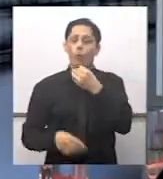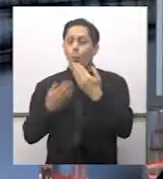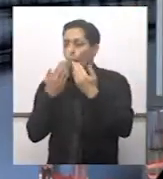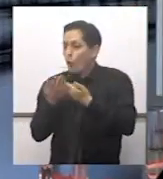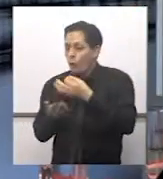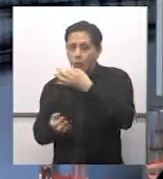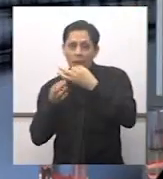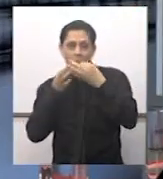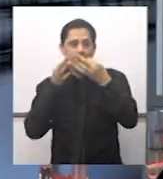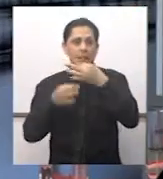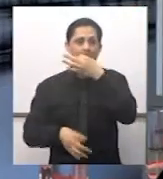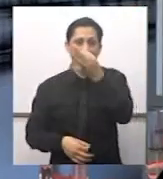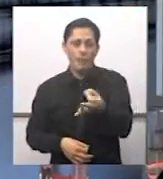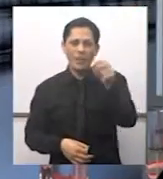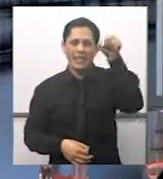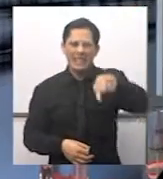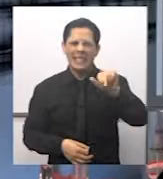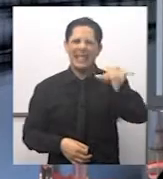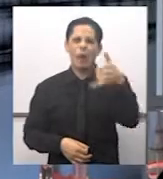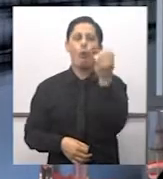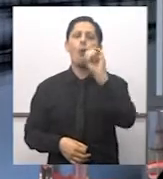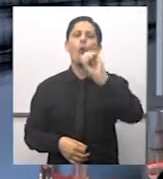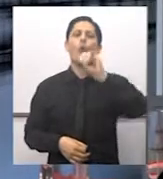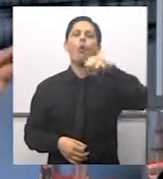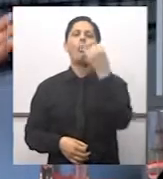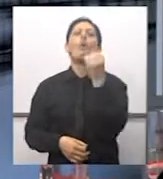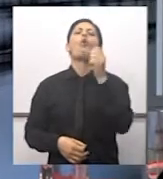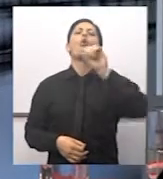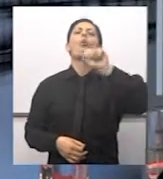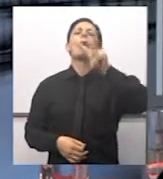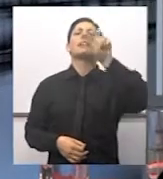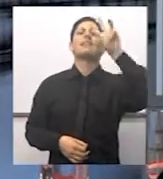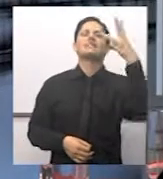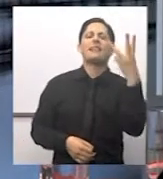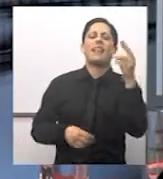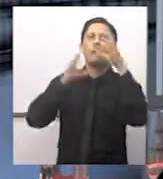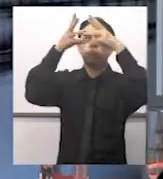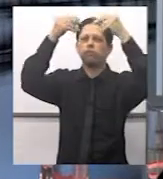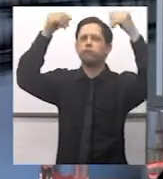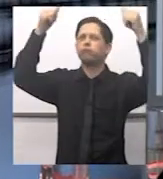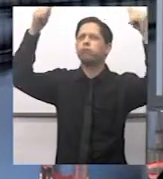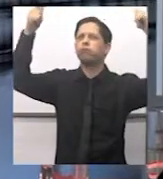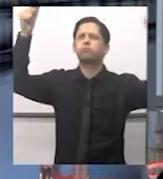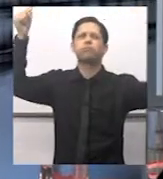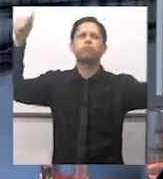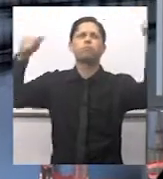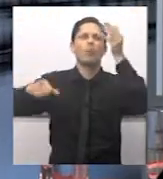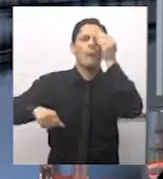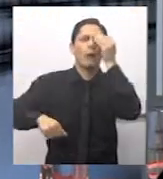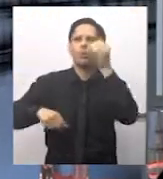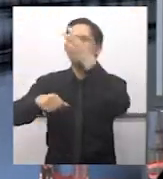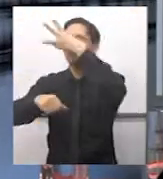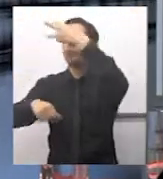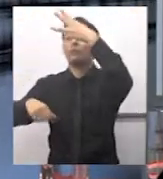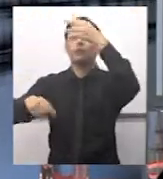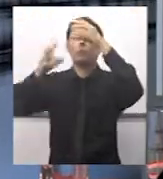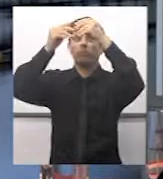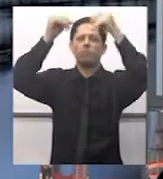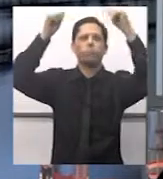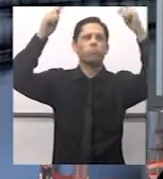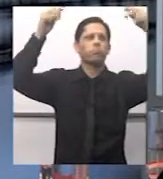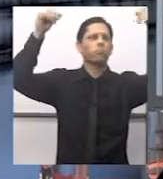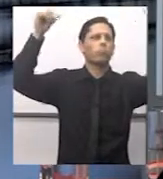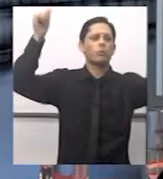día jueves 23 de agosto, ese tono amarillo que había en distintas partes de la ciudad, eran por el efecto